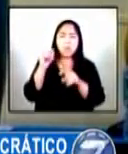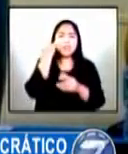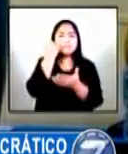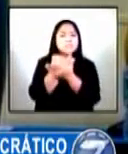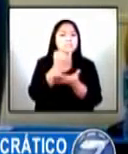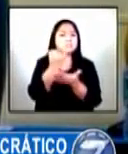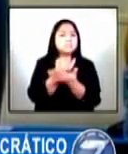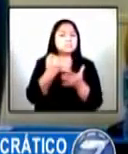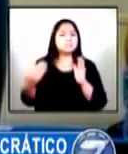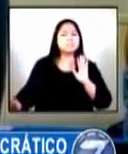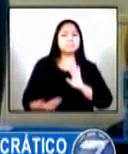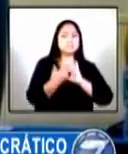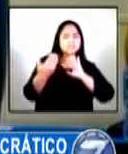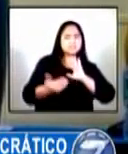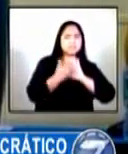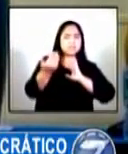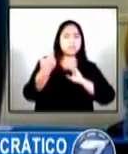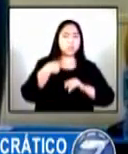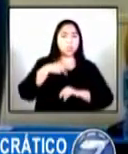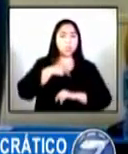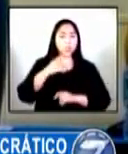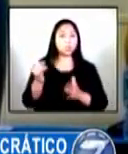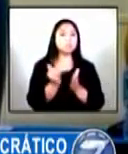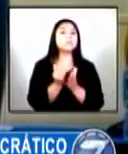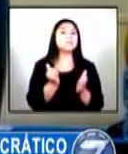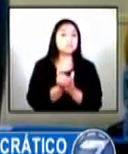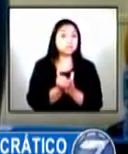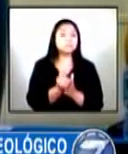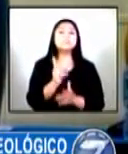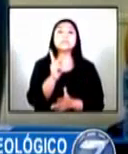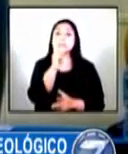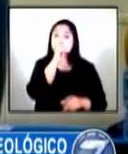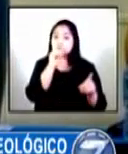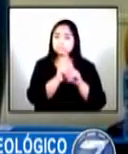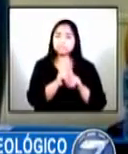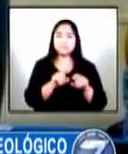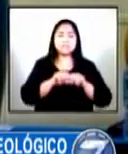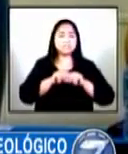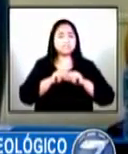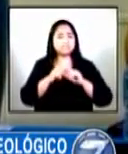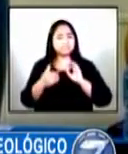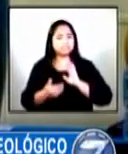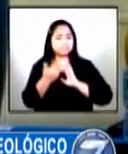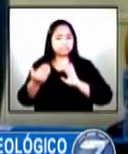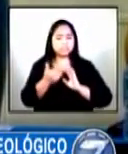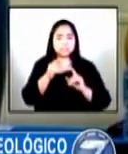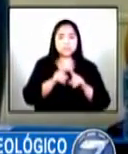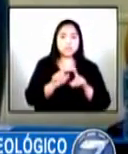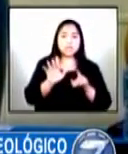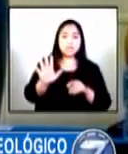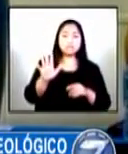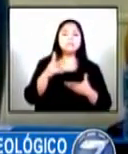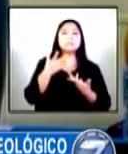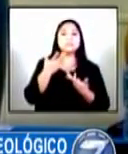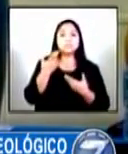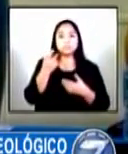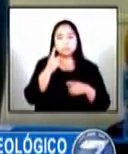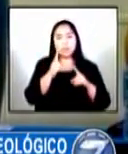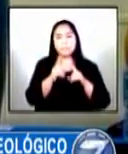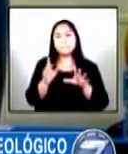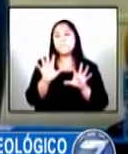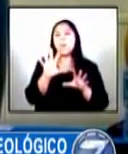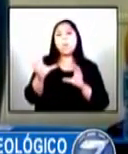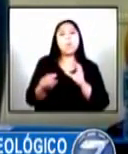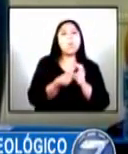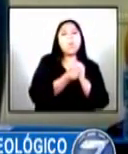socava nuestra institucionalidad y quebranta también el principio de subsidiariedad o complementariedad